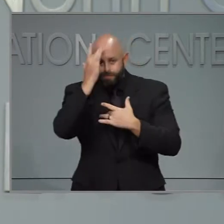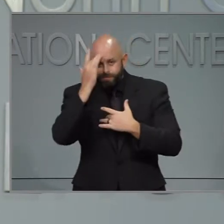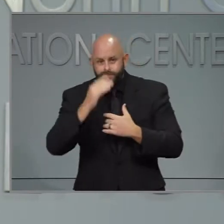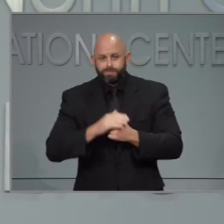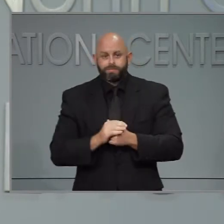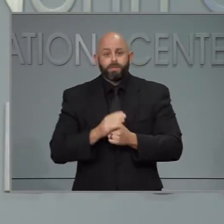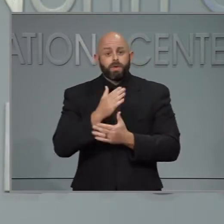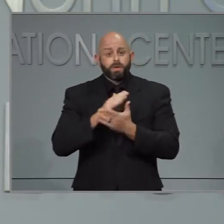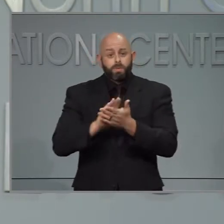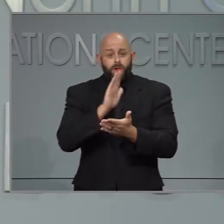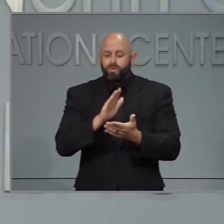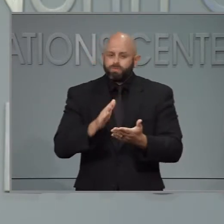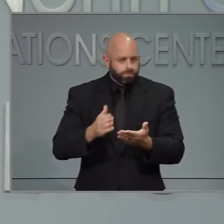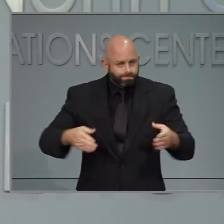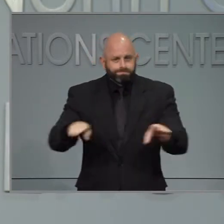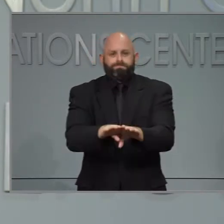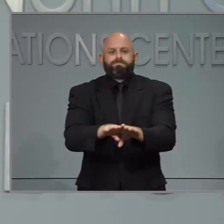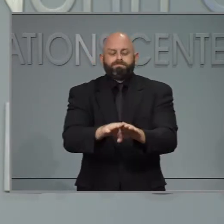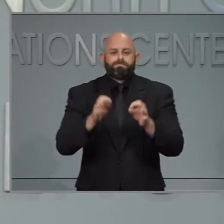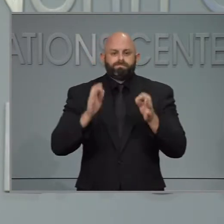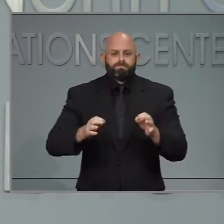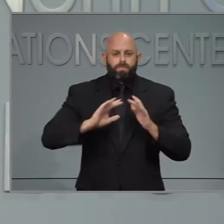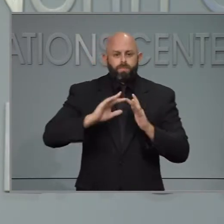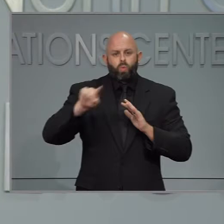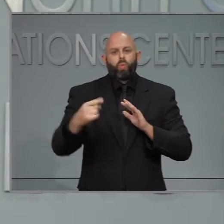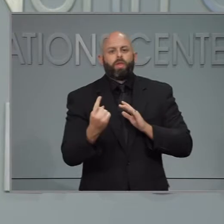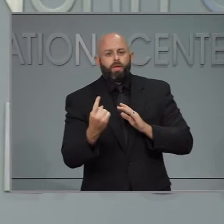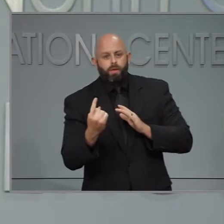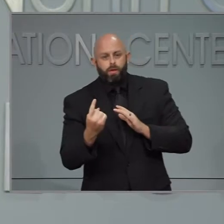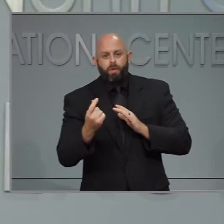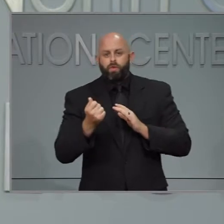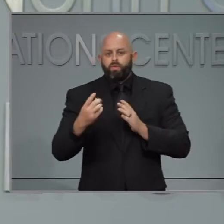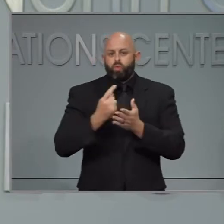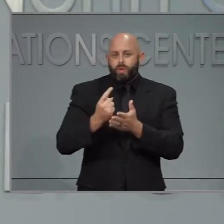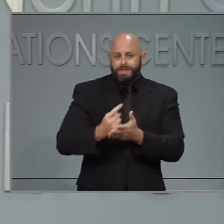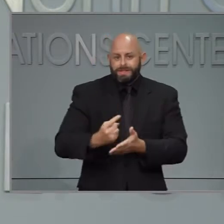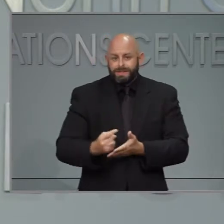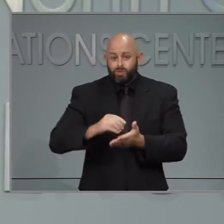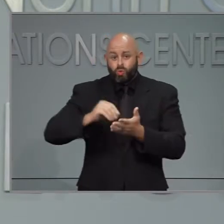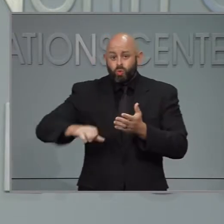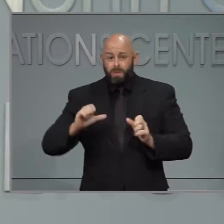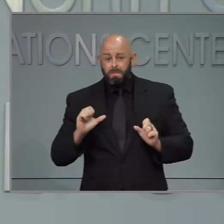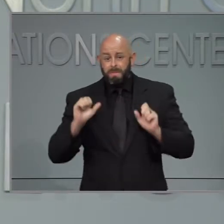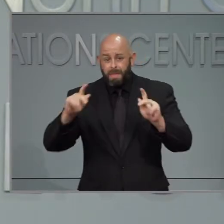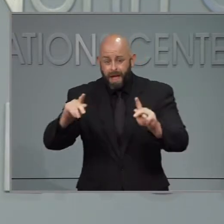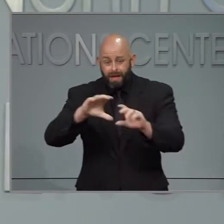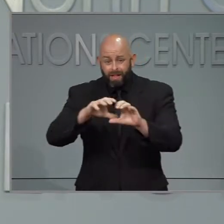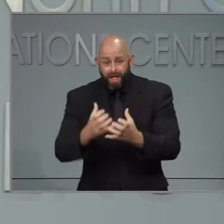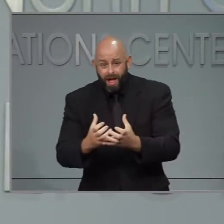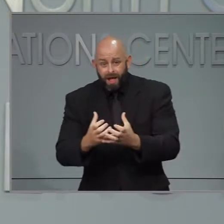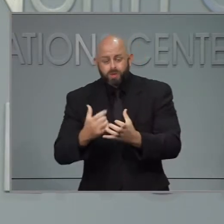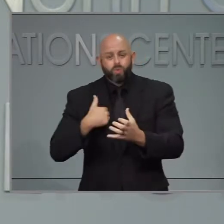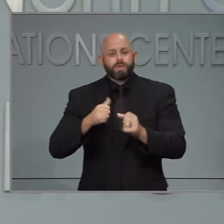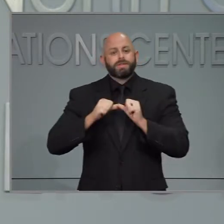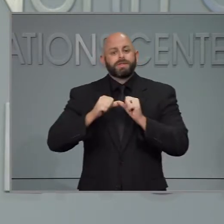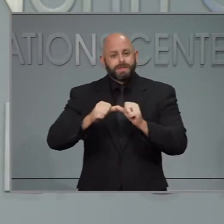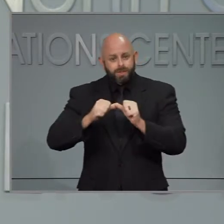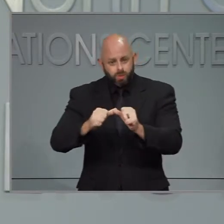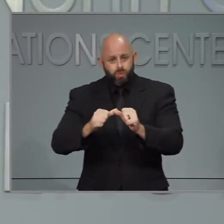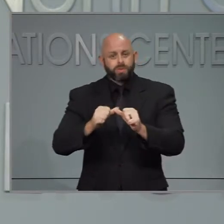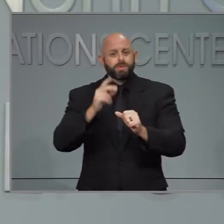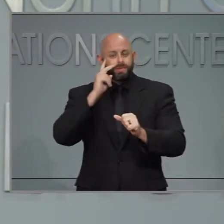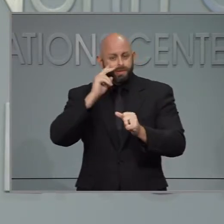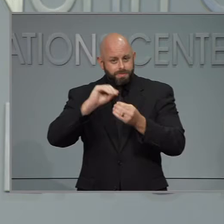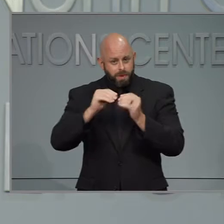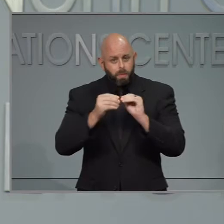a enseñanza a distancia completamente. Después de un aumento de casos y después de varias semanas en los salones, vemos que el número